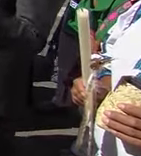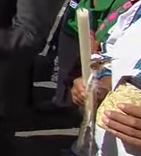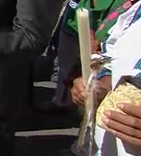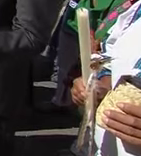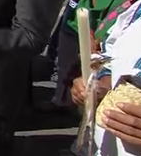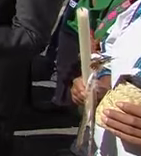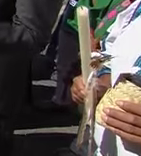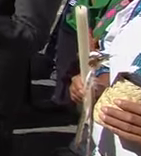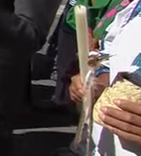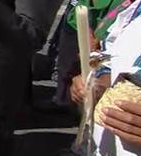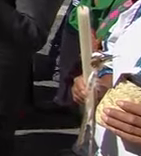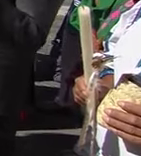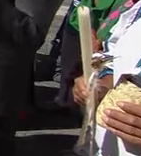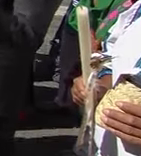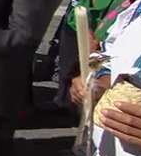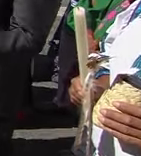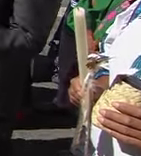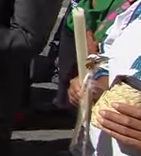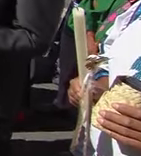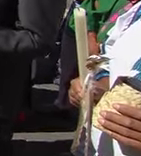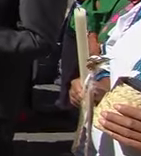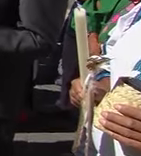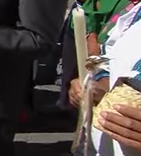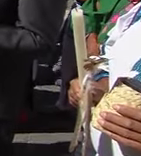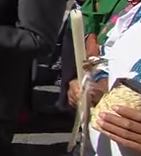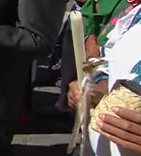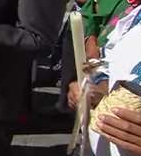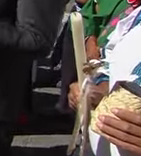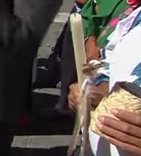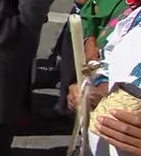económicas, sociales, desde luego la cultura,